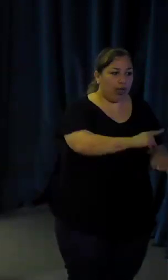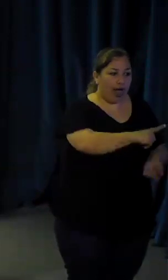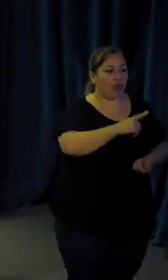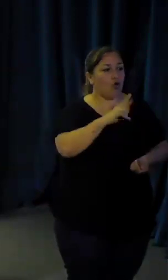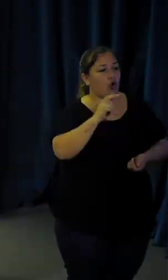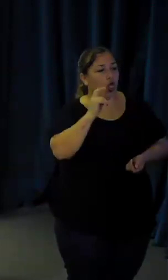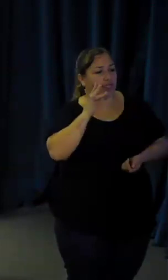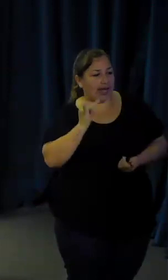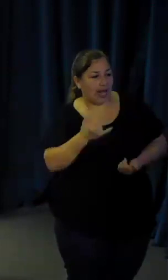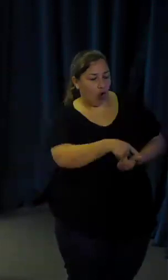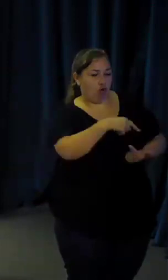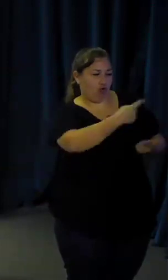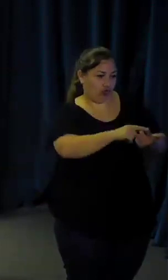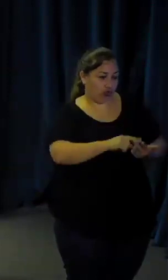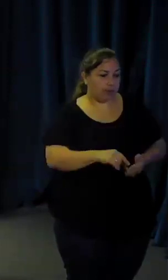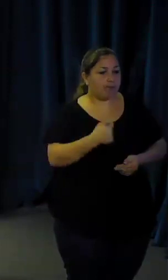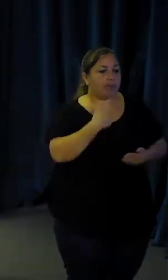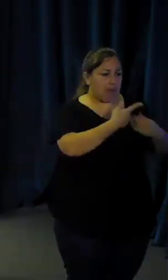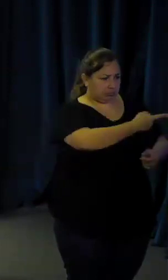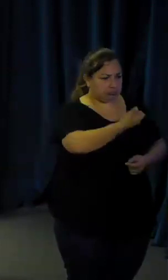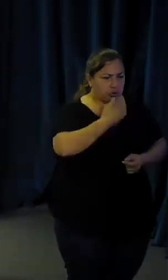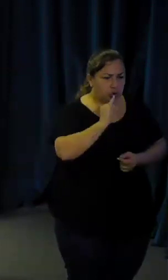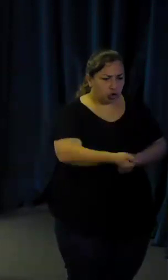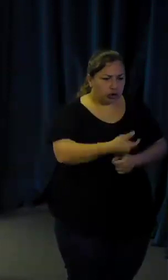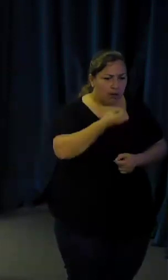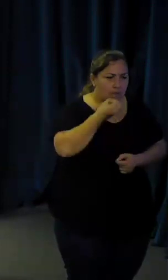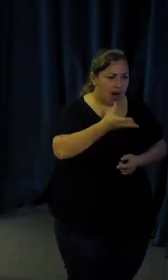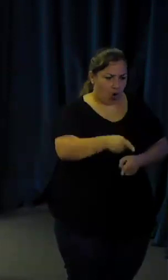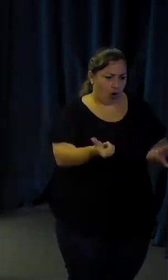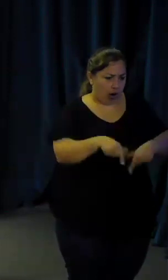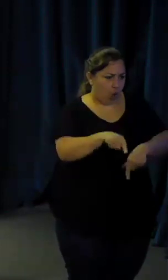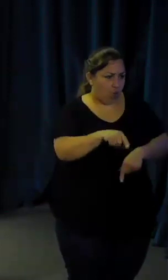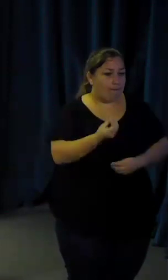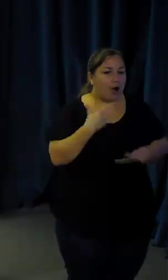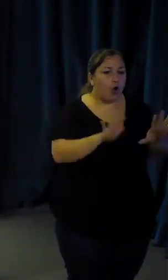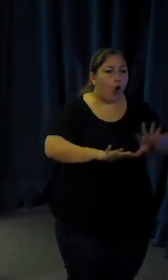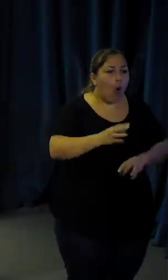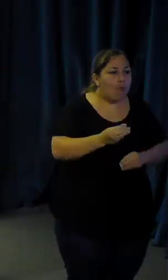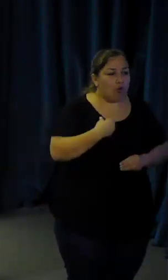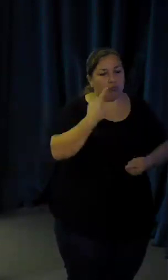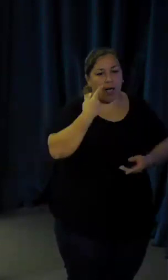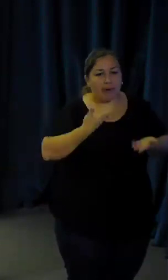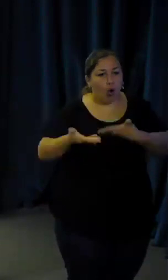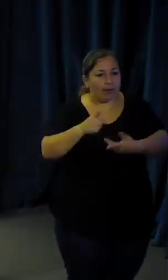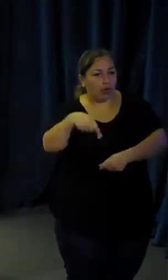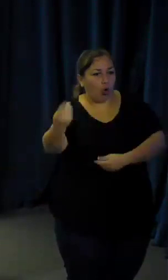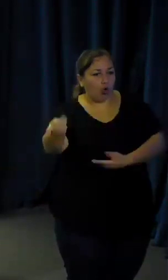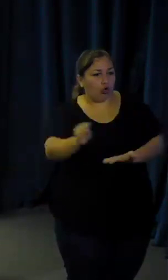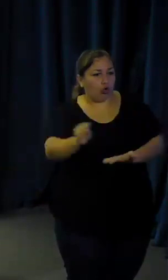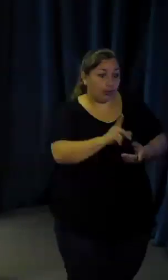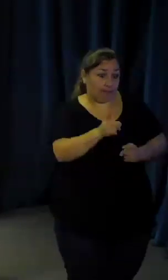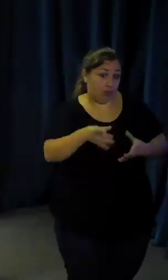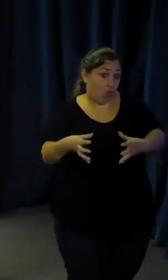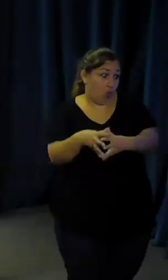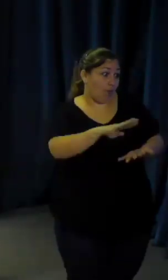Uruguay, y él me dijo, sí, lo tenemos que hacer, lo tenemos que armar. Empecé a hablar con otros diputados de esta red de parlamentarios